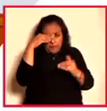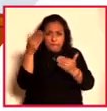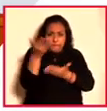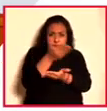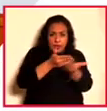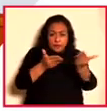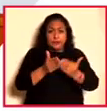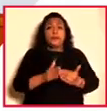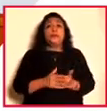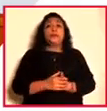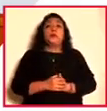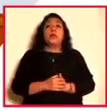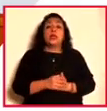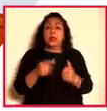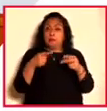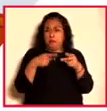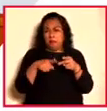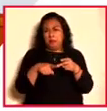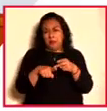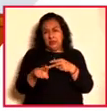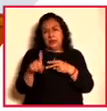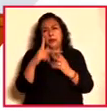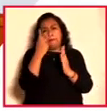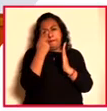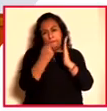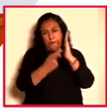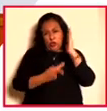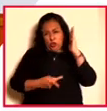Emprender un programa